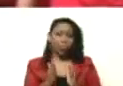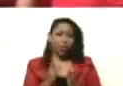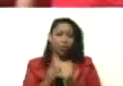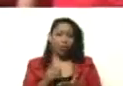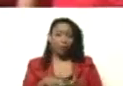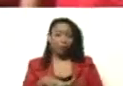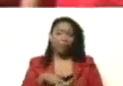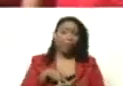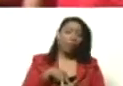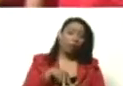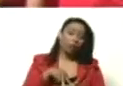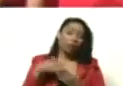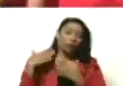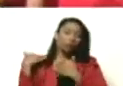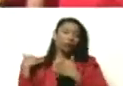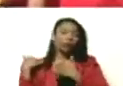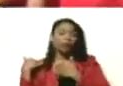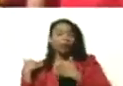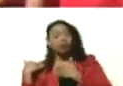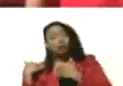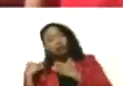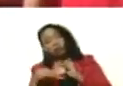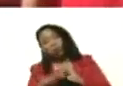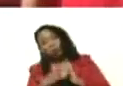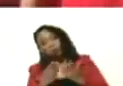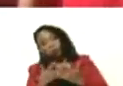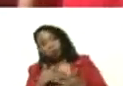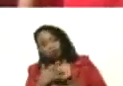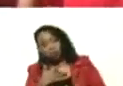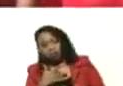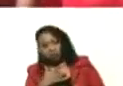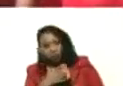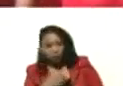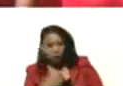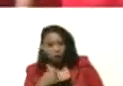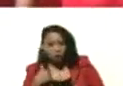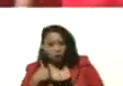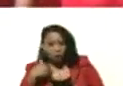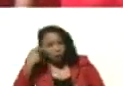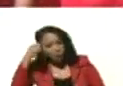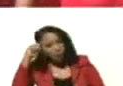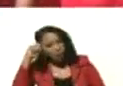que el mundo se me venía encima. ¿Y saben qué? Me acordé de este juramento.